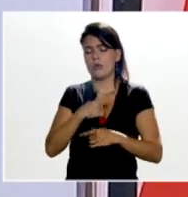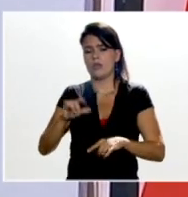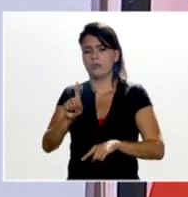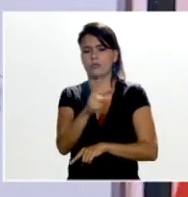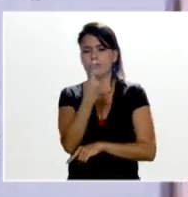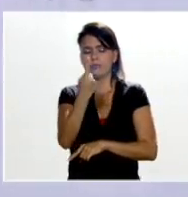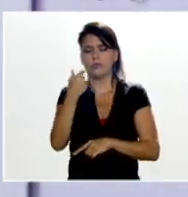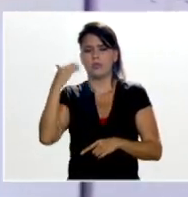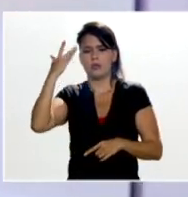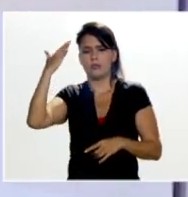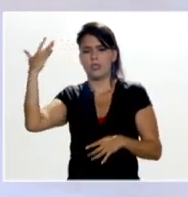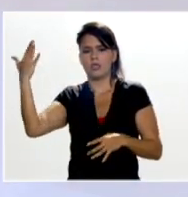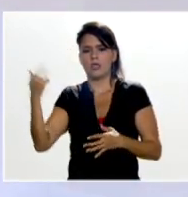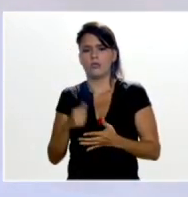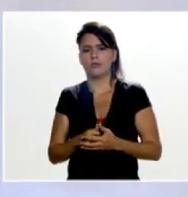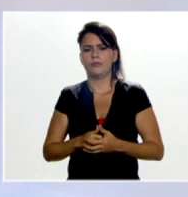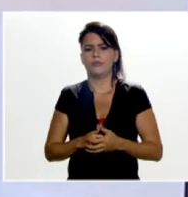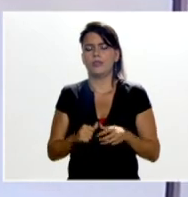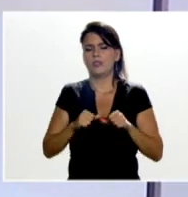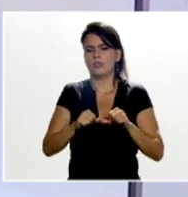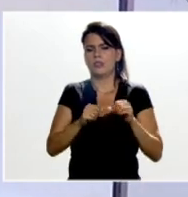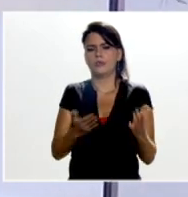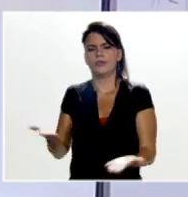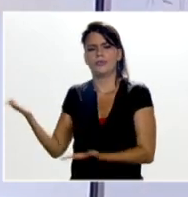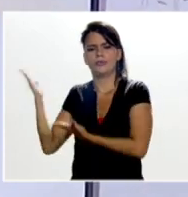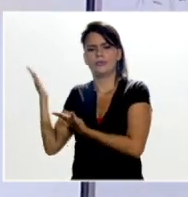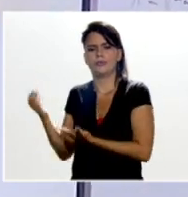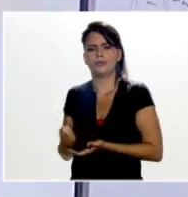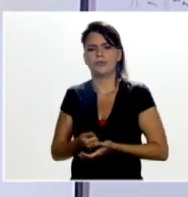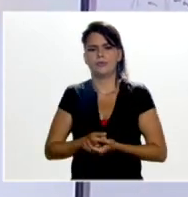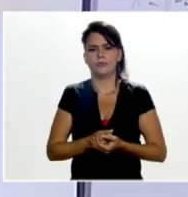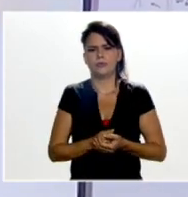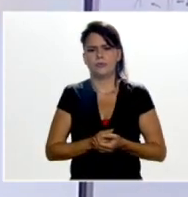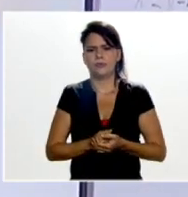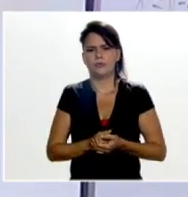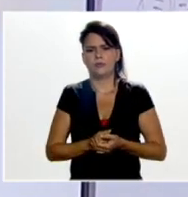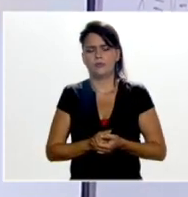imaginaria? Entonces, continuemos por aquí.